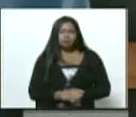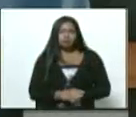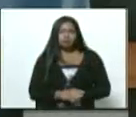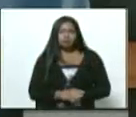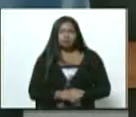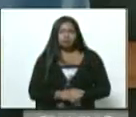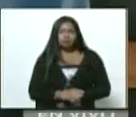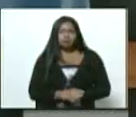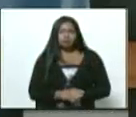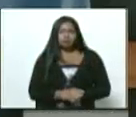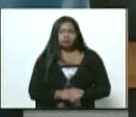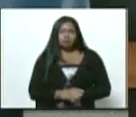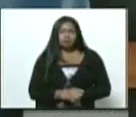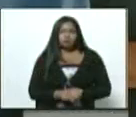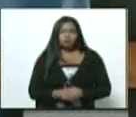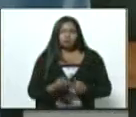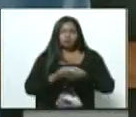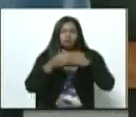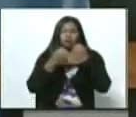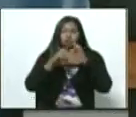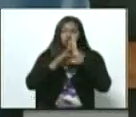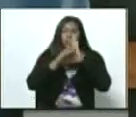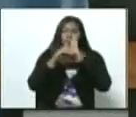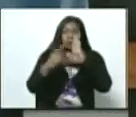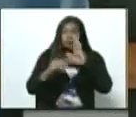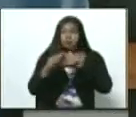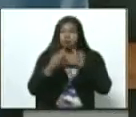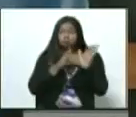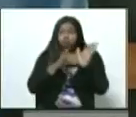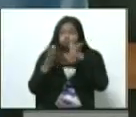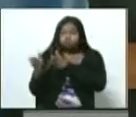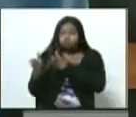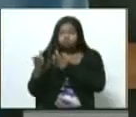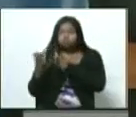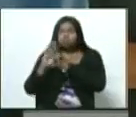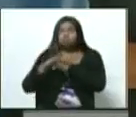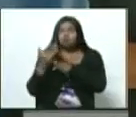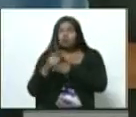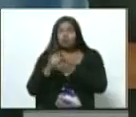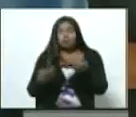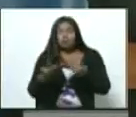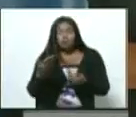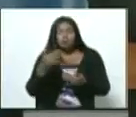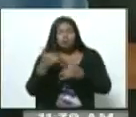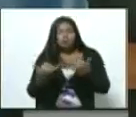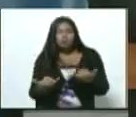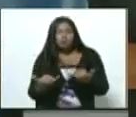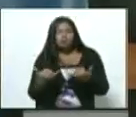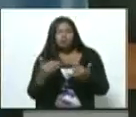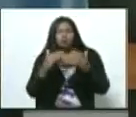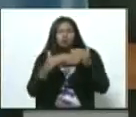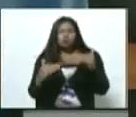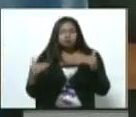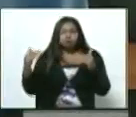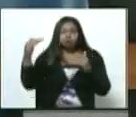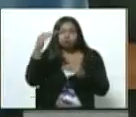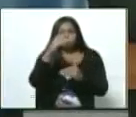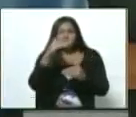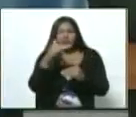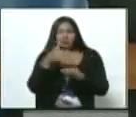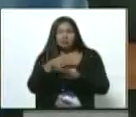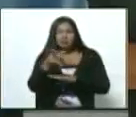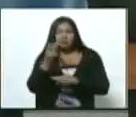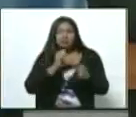violación de derechos humanos apartada totalmente, porque lo que importaría sería la supremacía de